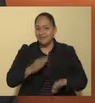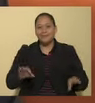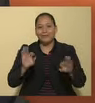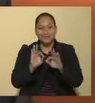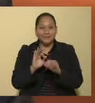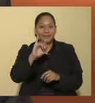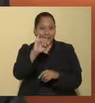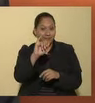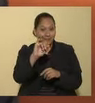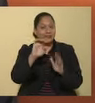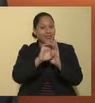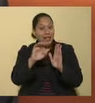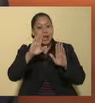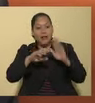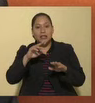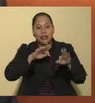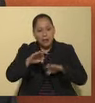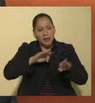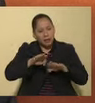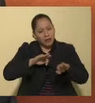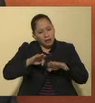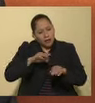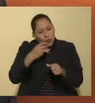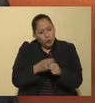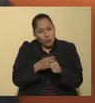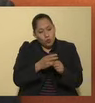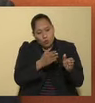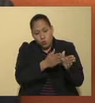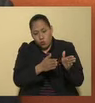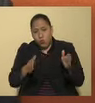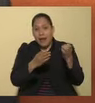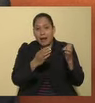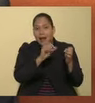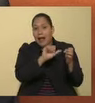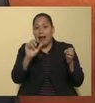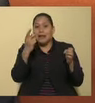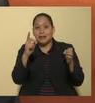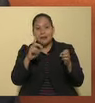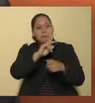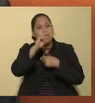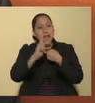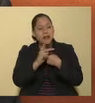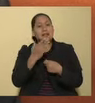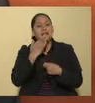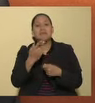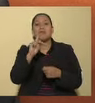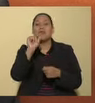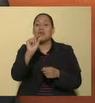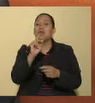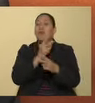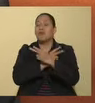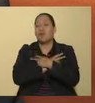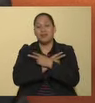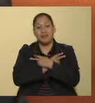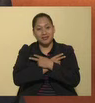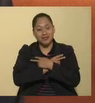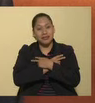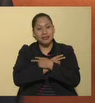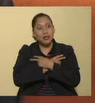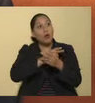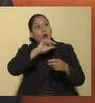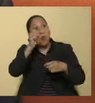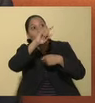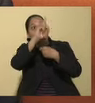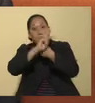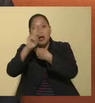porque normalmente trabajamos muy duro durante todo el año, somos un país trabajador, pero disfrutamos poco nuestras vacaciones. Sí, es cierto. En comparación a otros